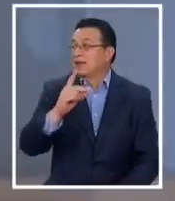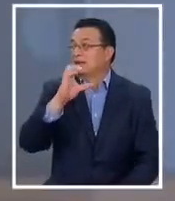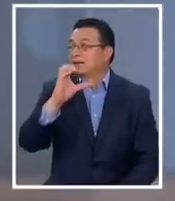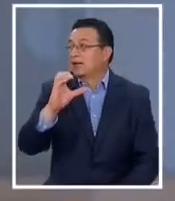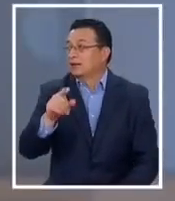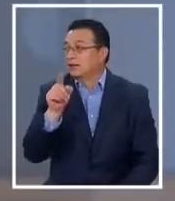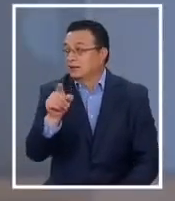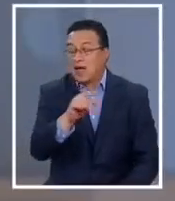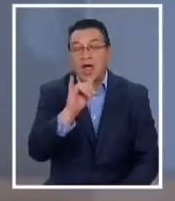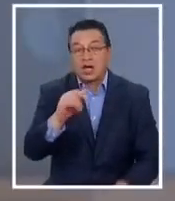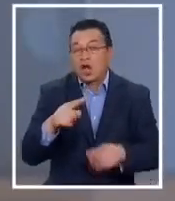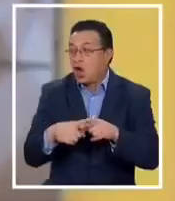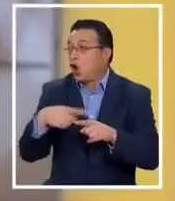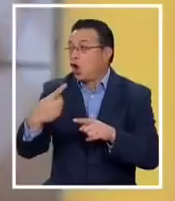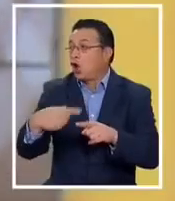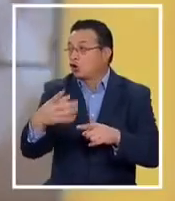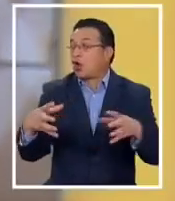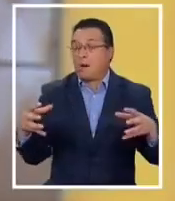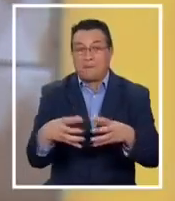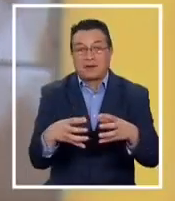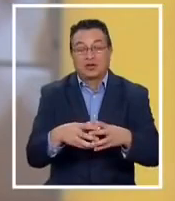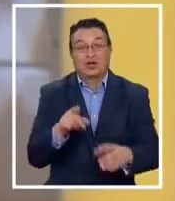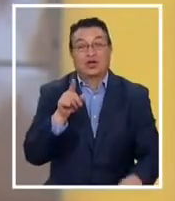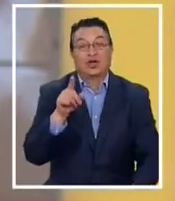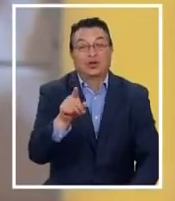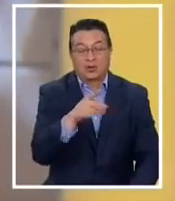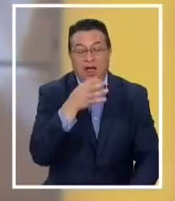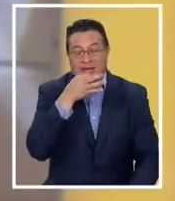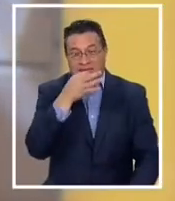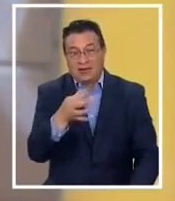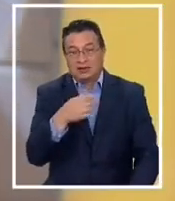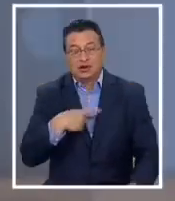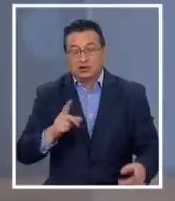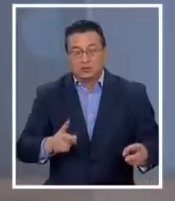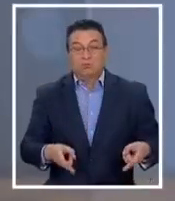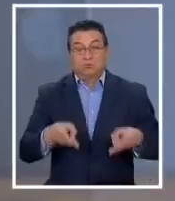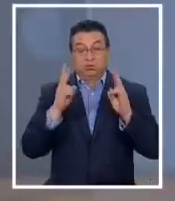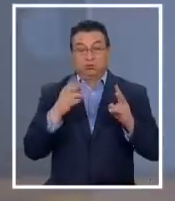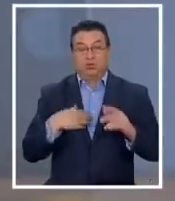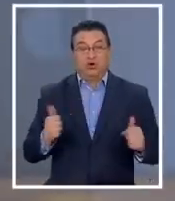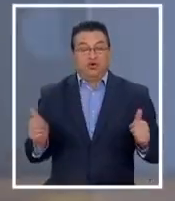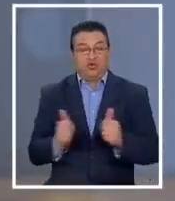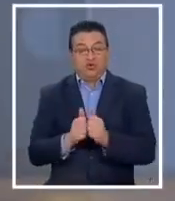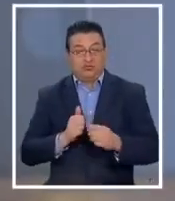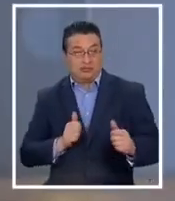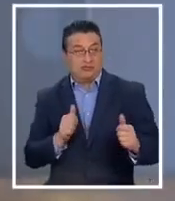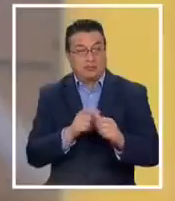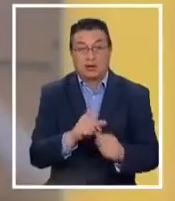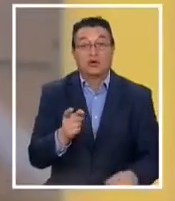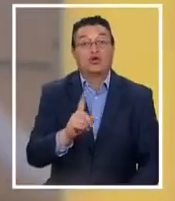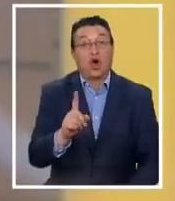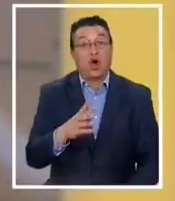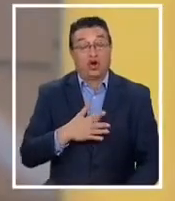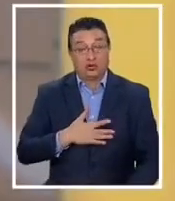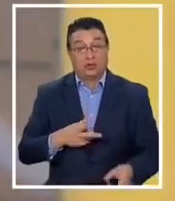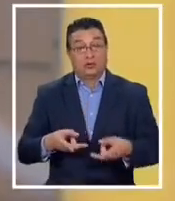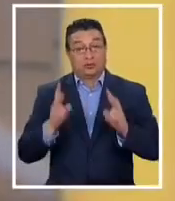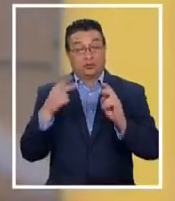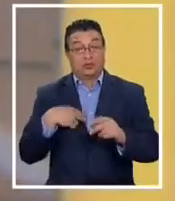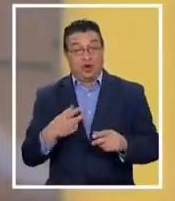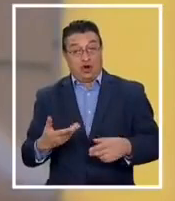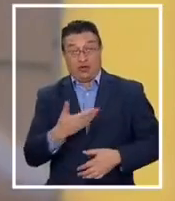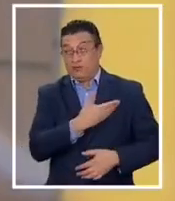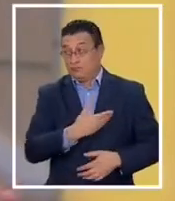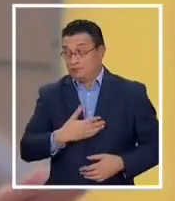concretamente hay algún otro de los partidos porque usted dijo ya no estamos disponibles para volver a gobernar con ellos no no no no estamos disponibles para volver a